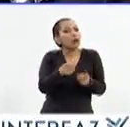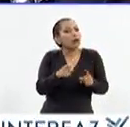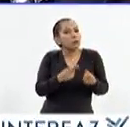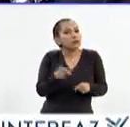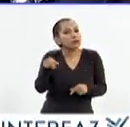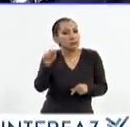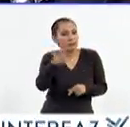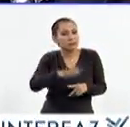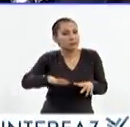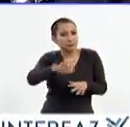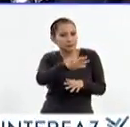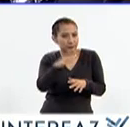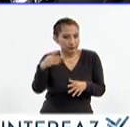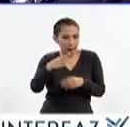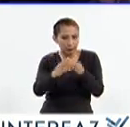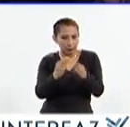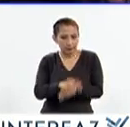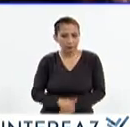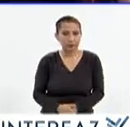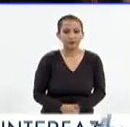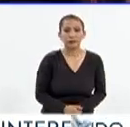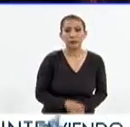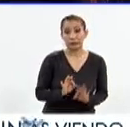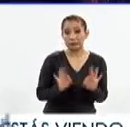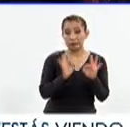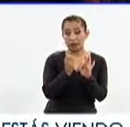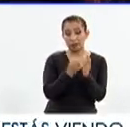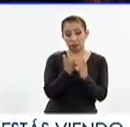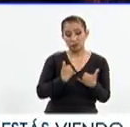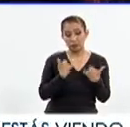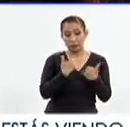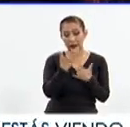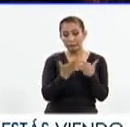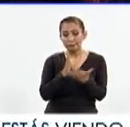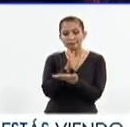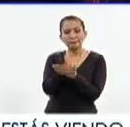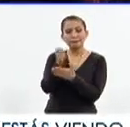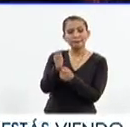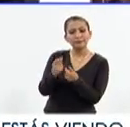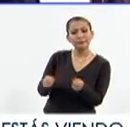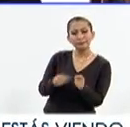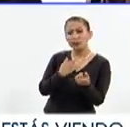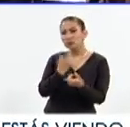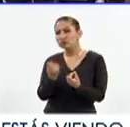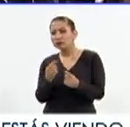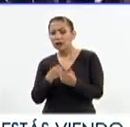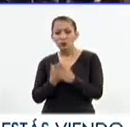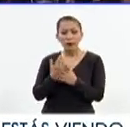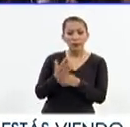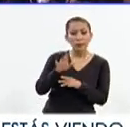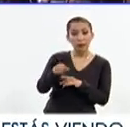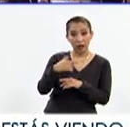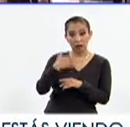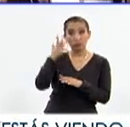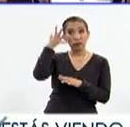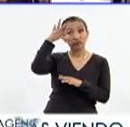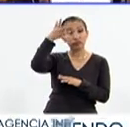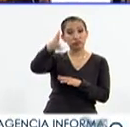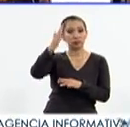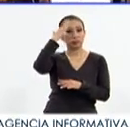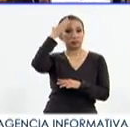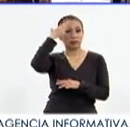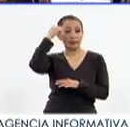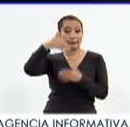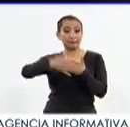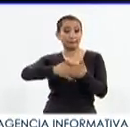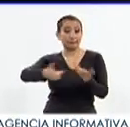música en esta zona, en esta parte del mundo. Es vital que las nuevas generaciones se involucren en los movimientos musicales, porque ellos serán los que liderarán